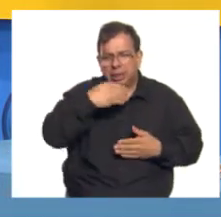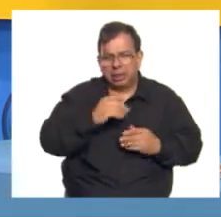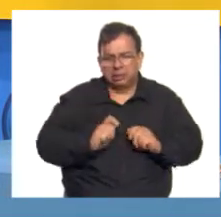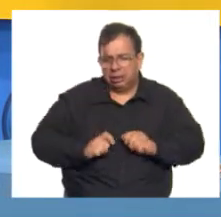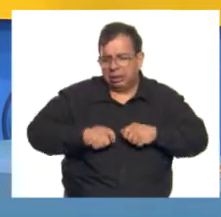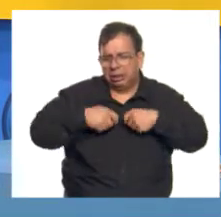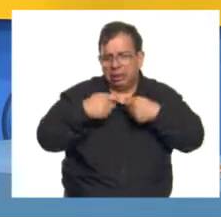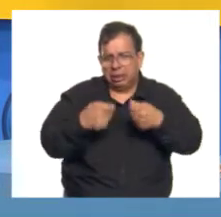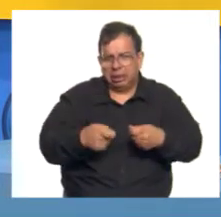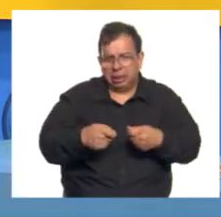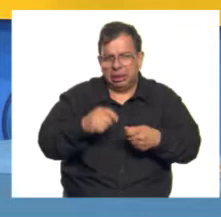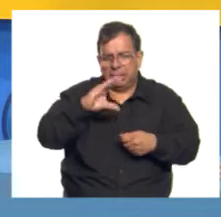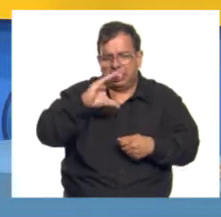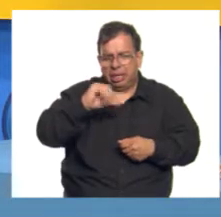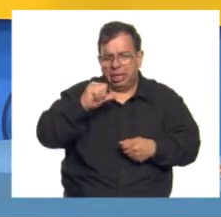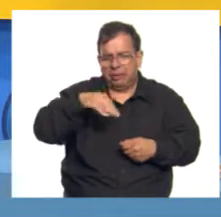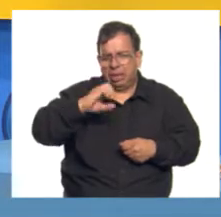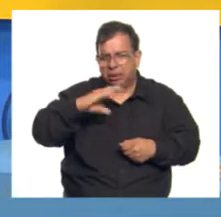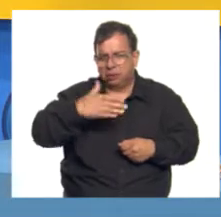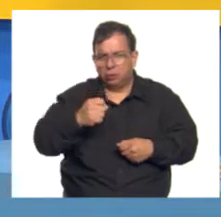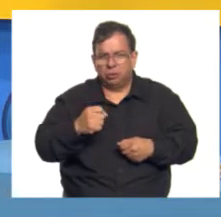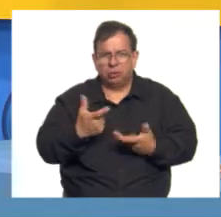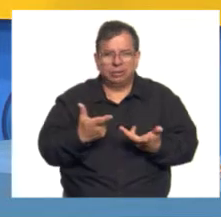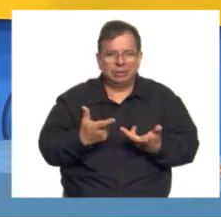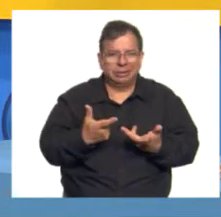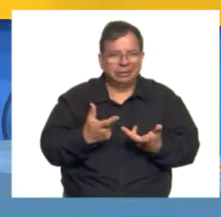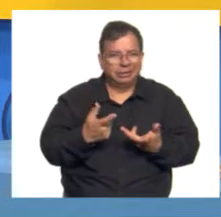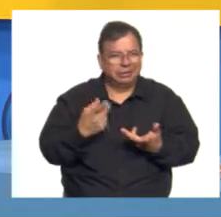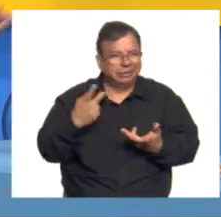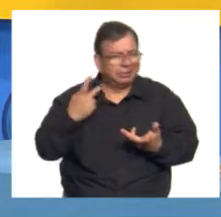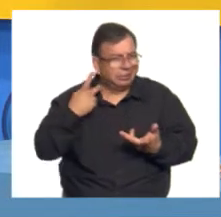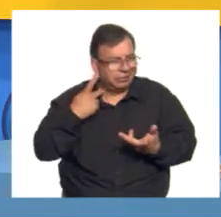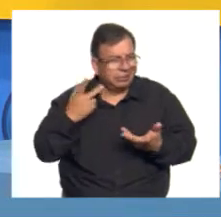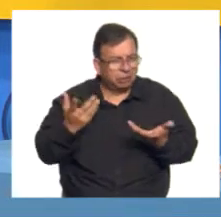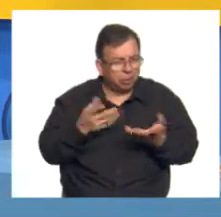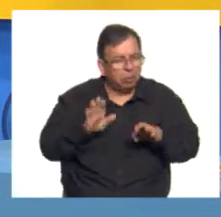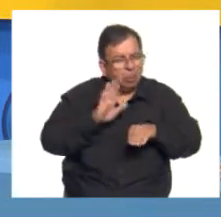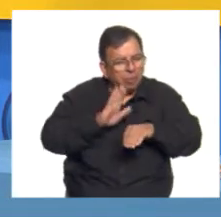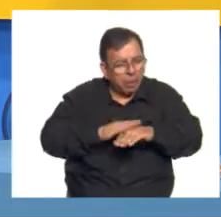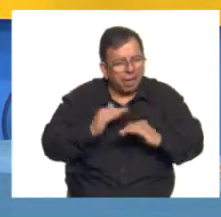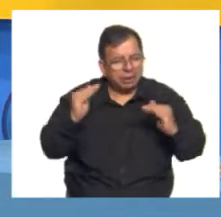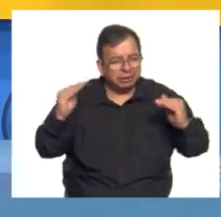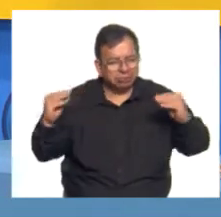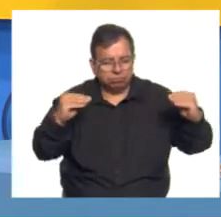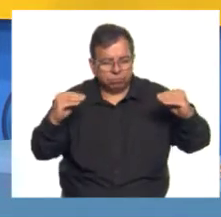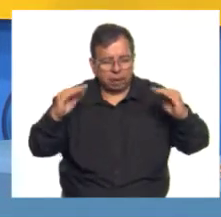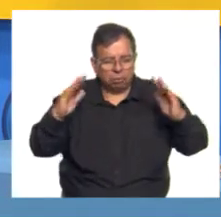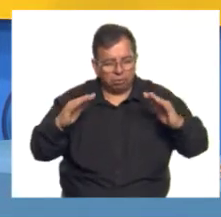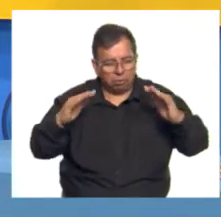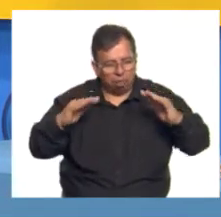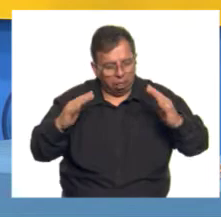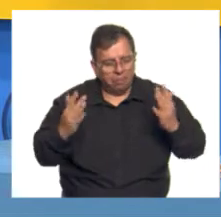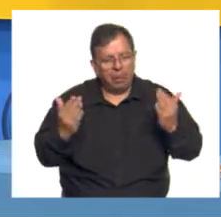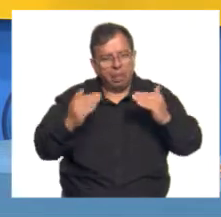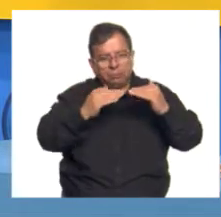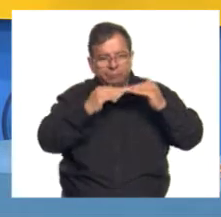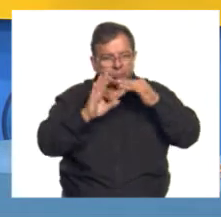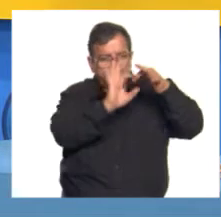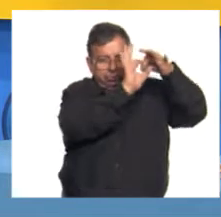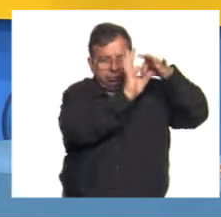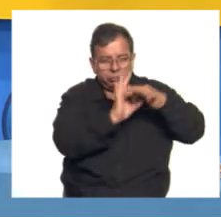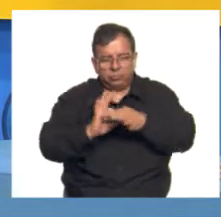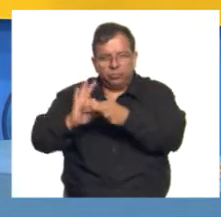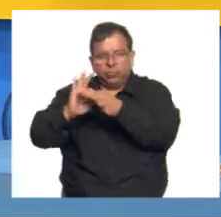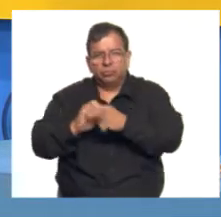el general Manuel Ávila Camacho, tuvo que impulsar una política más conciliadora para alcanzar la unidad nacional. A través